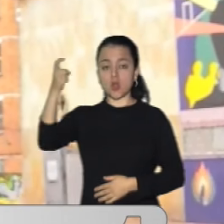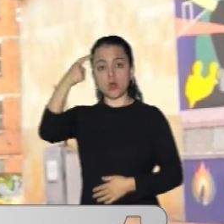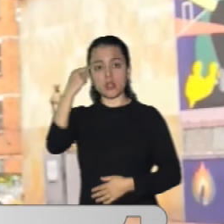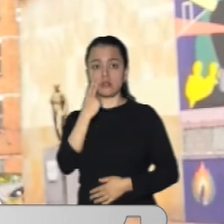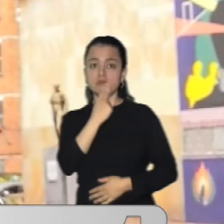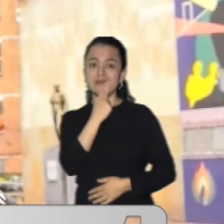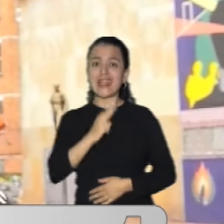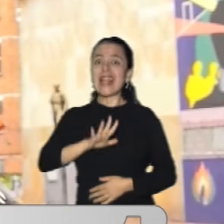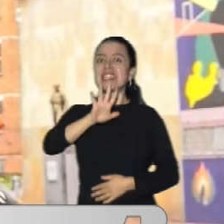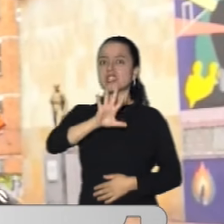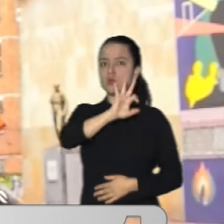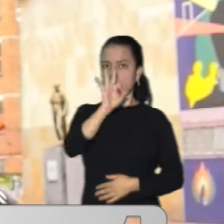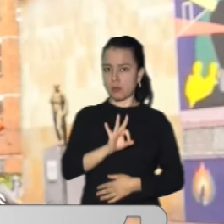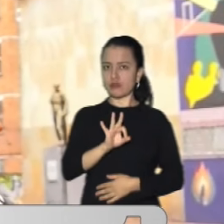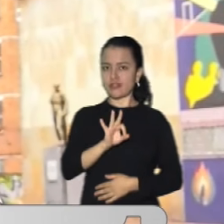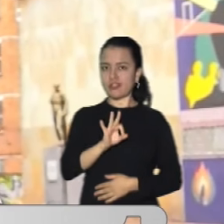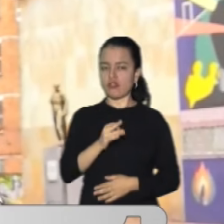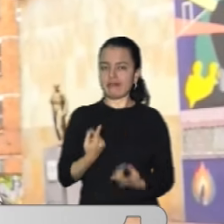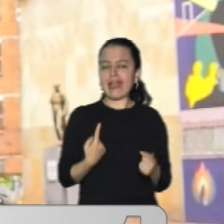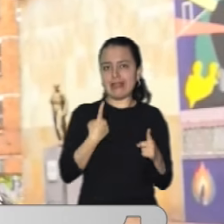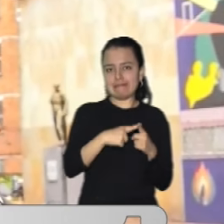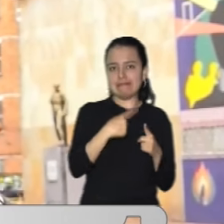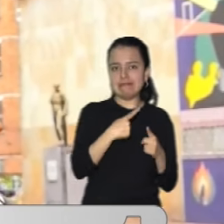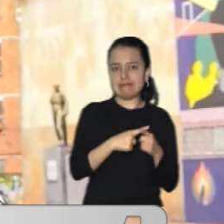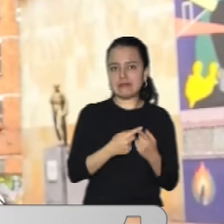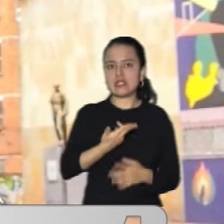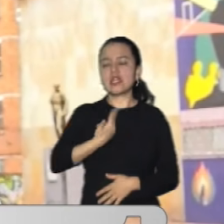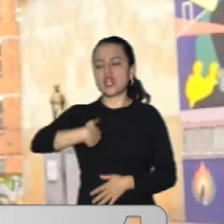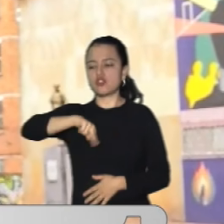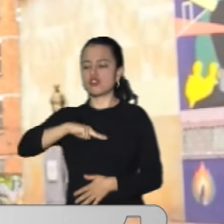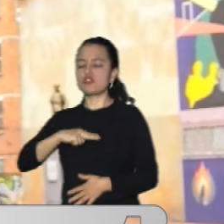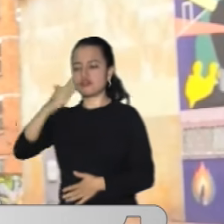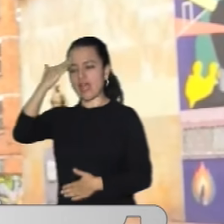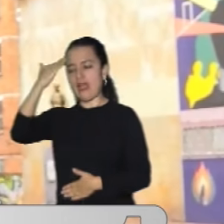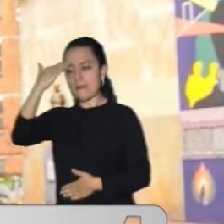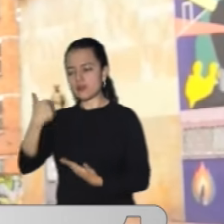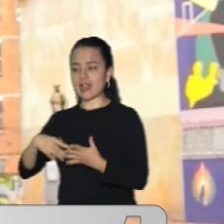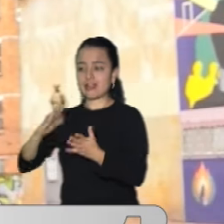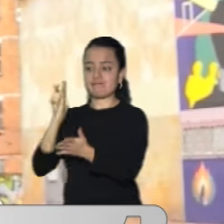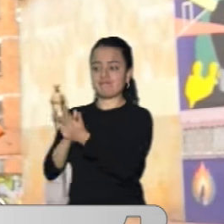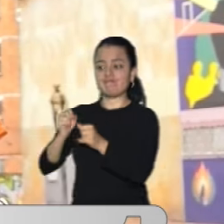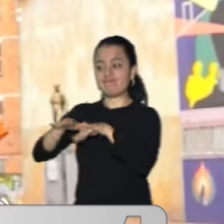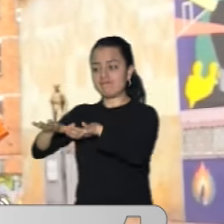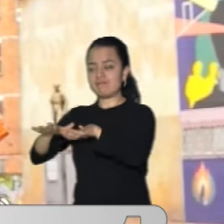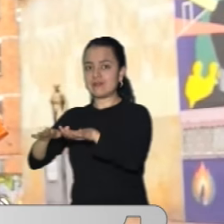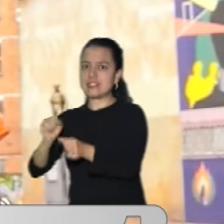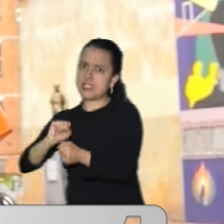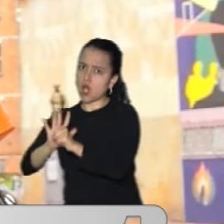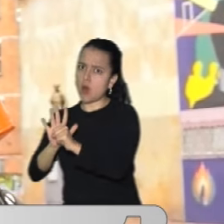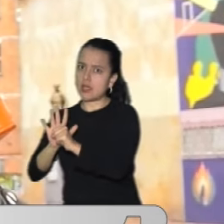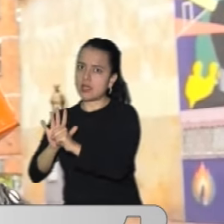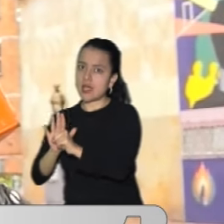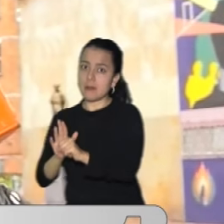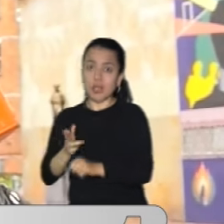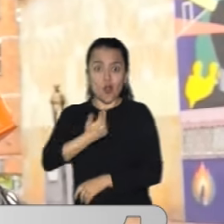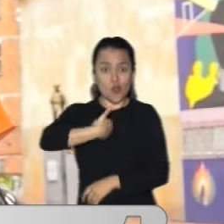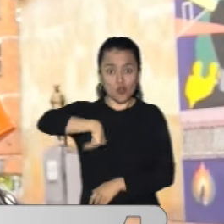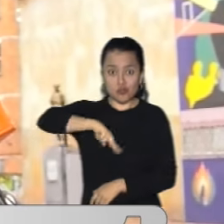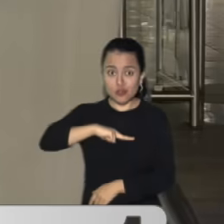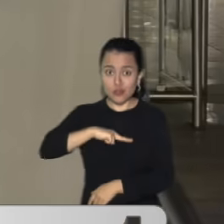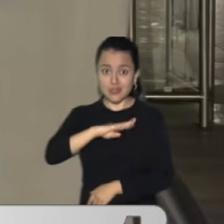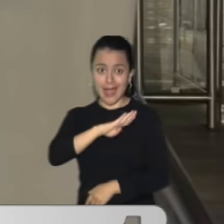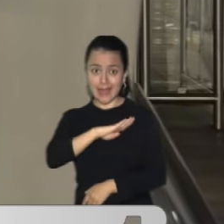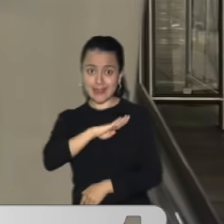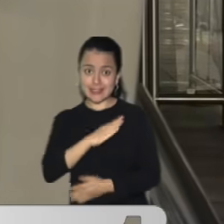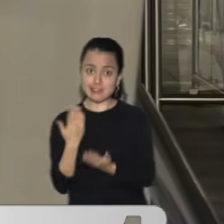el 50% del déficit que causó el COVID. Pero el otro 50% lo tenemos que cubrir las